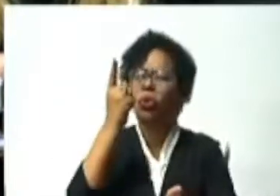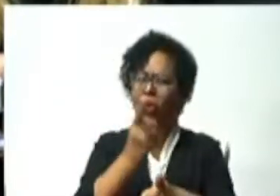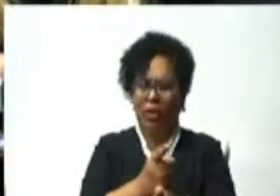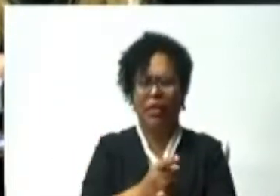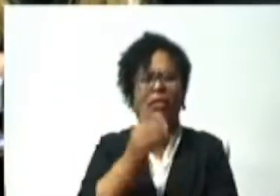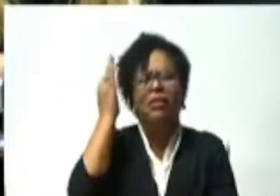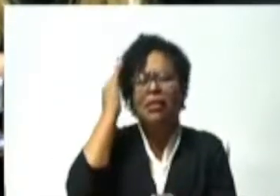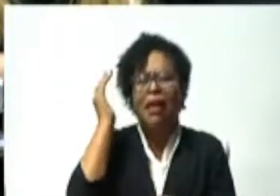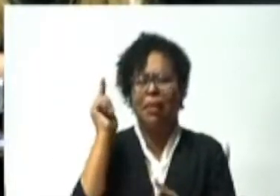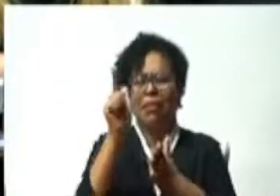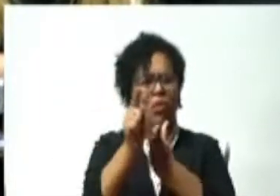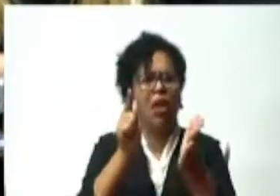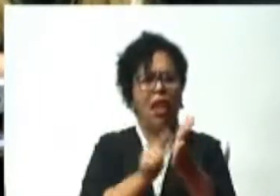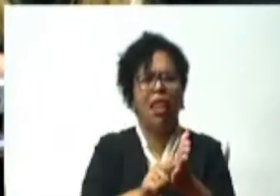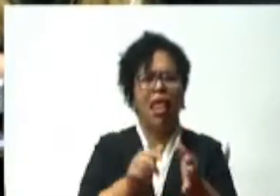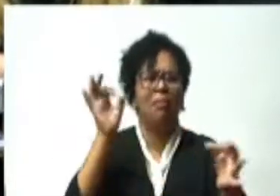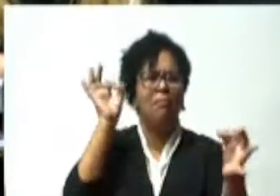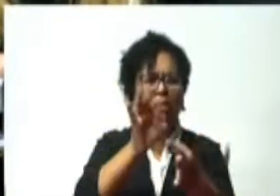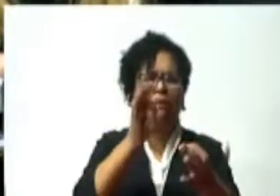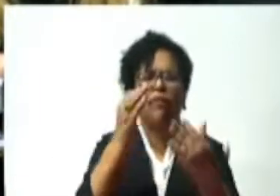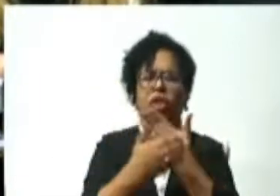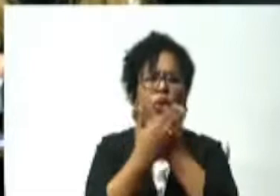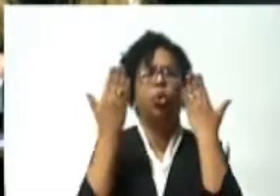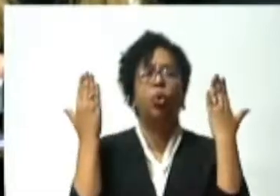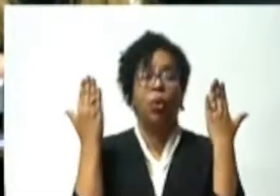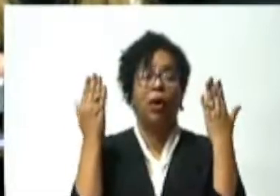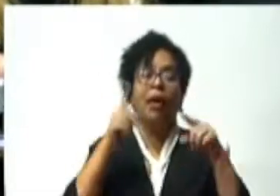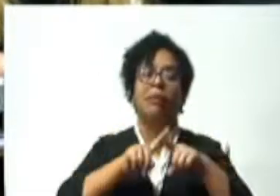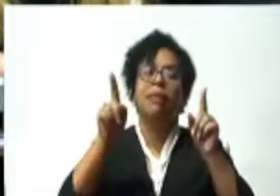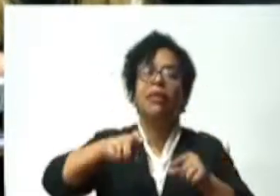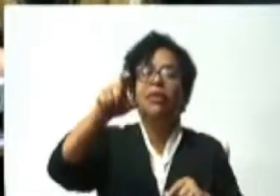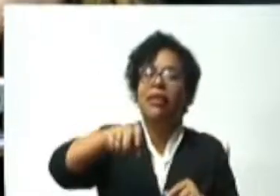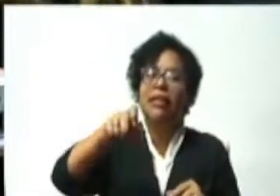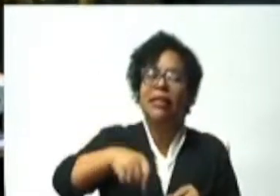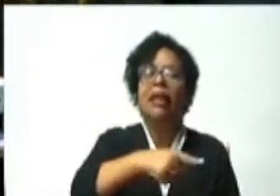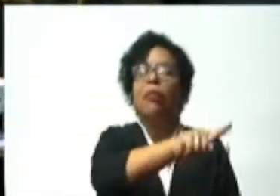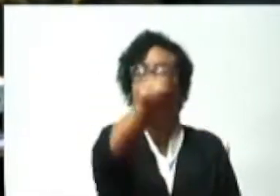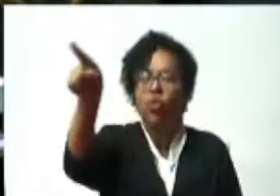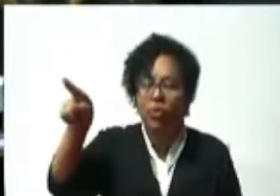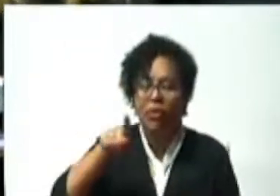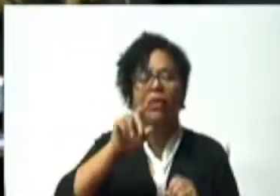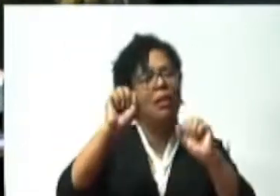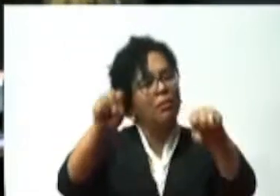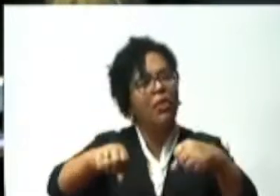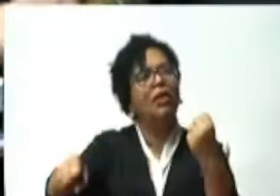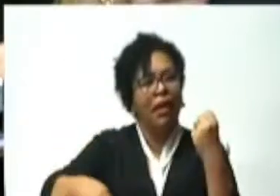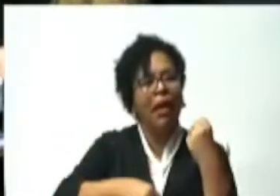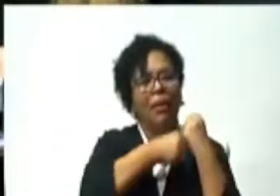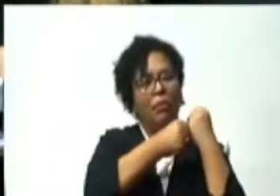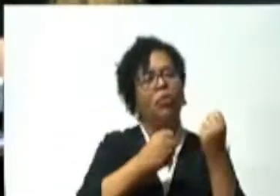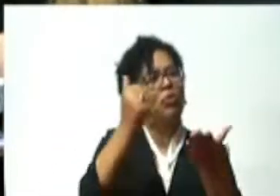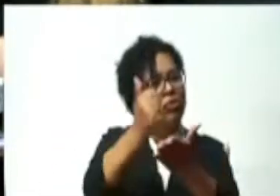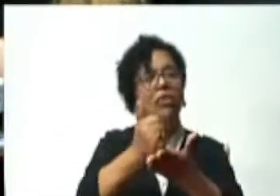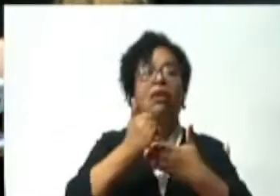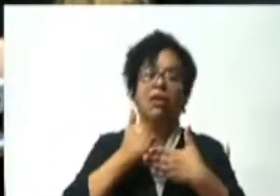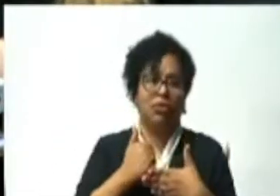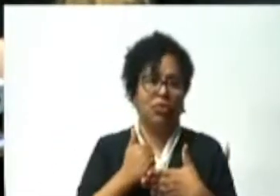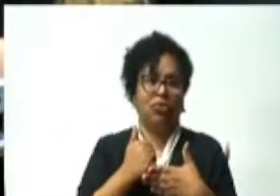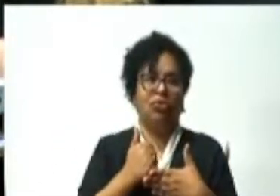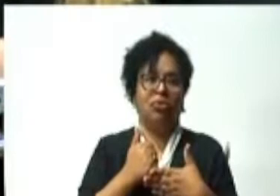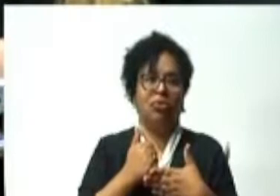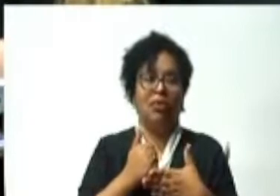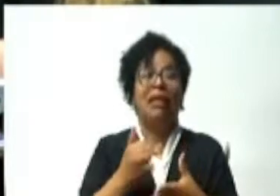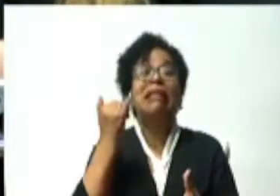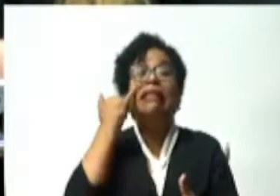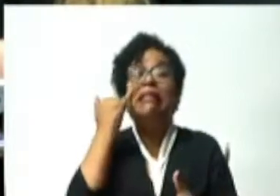eso nosotros necesitamos contar con las aprobaciones de todos los que estén involucrados en cada proyecto de ley que descanse en cualquiera